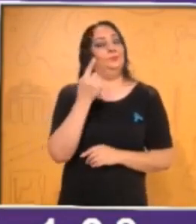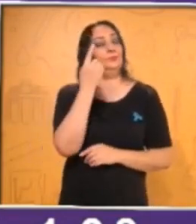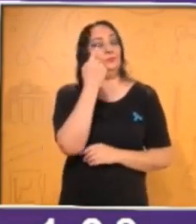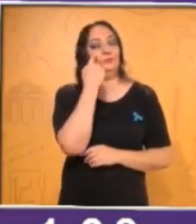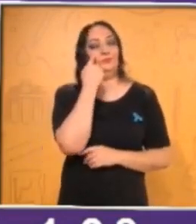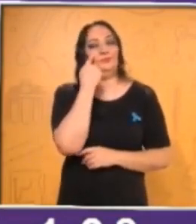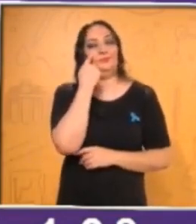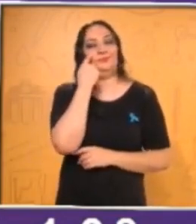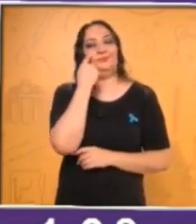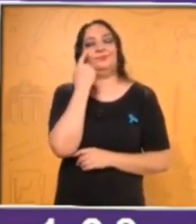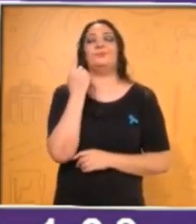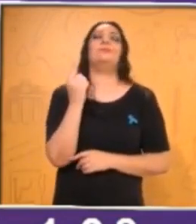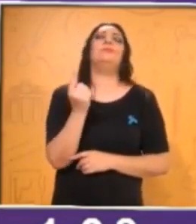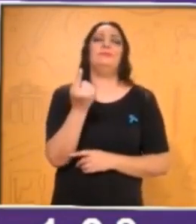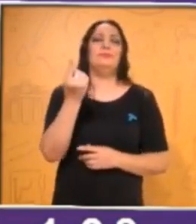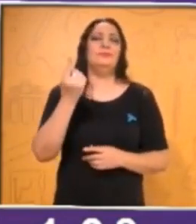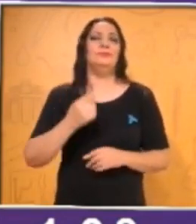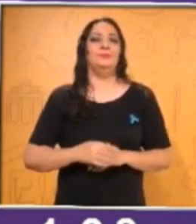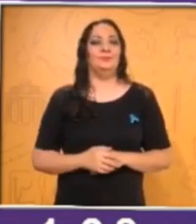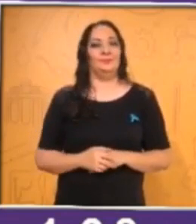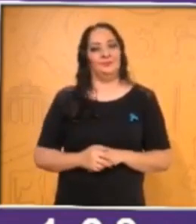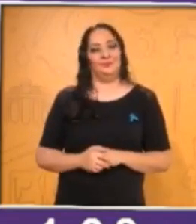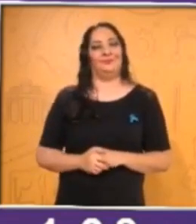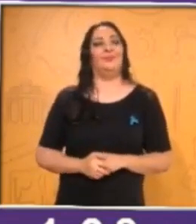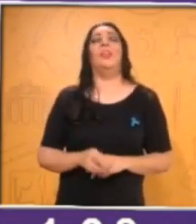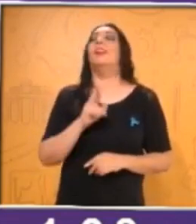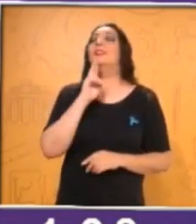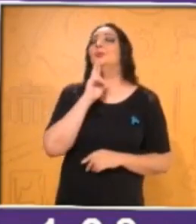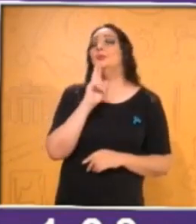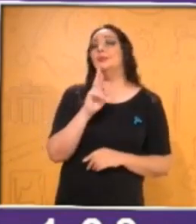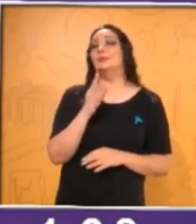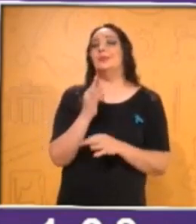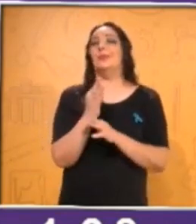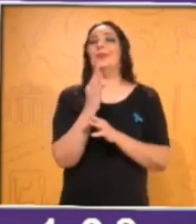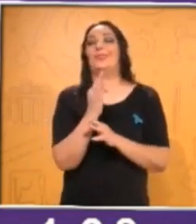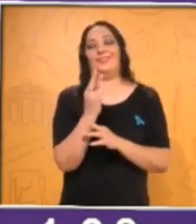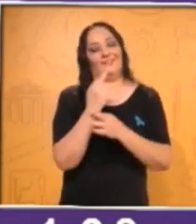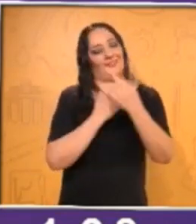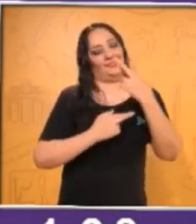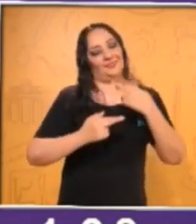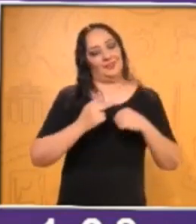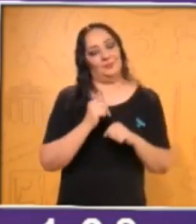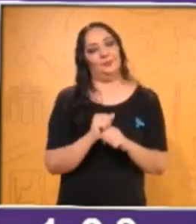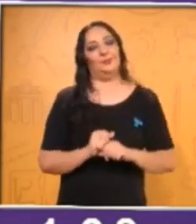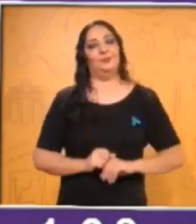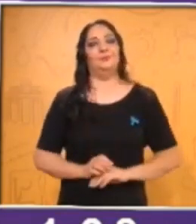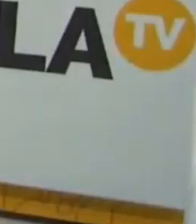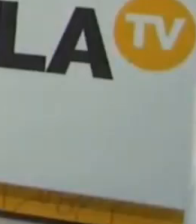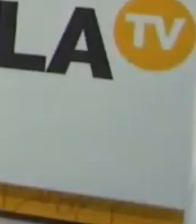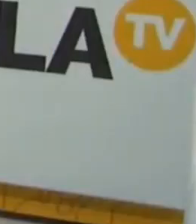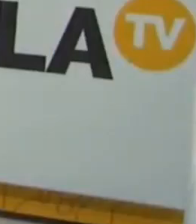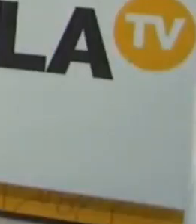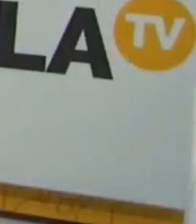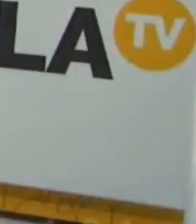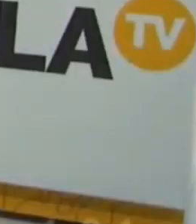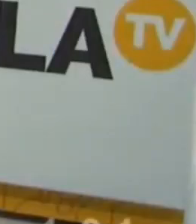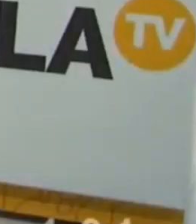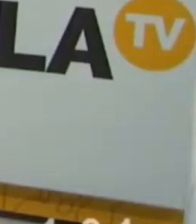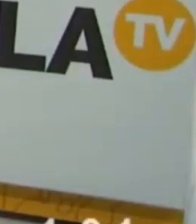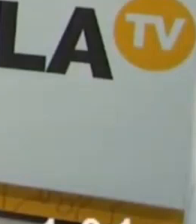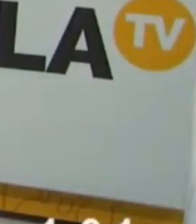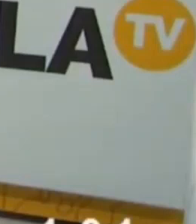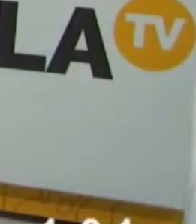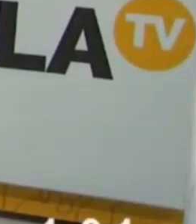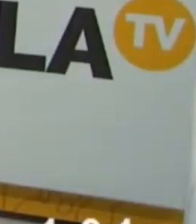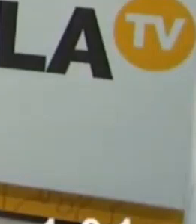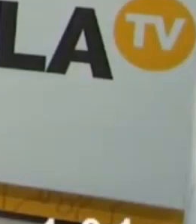ojo, ¿qué soy? La respuesta, ahorita que regresemos de los comerciales. Ahorita